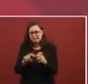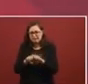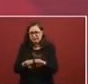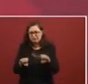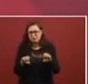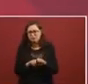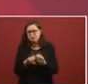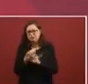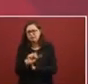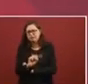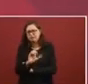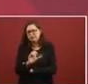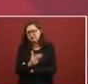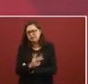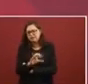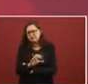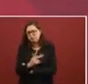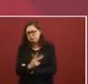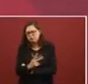Hacienda,